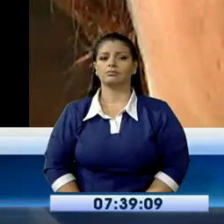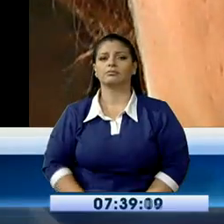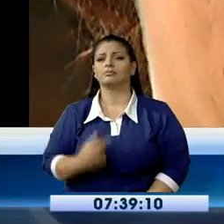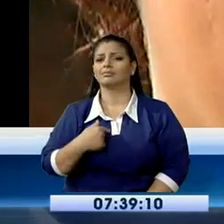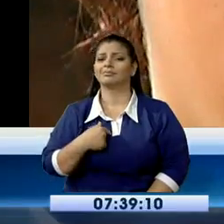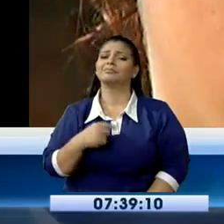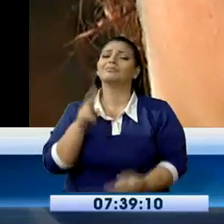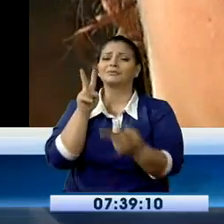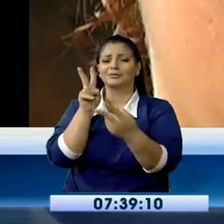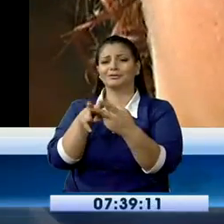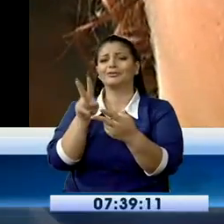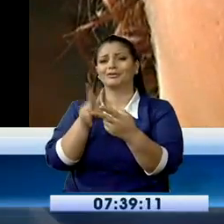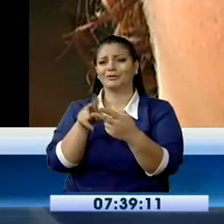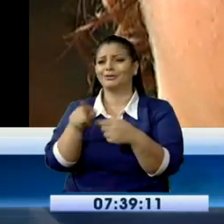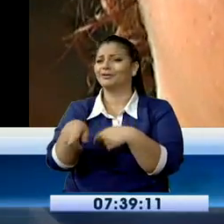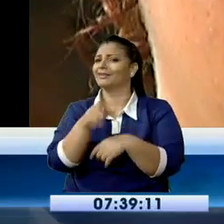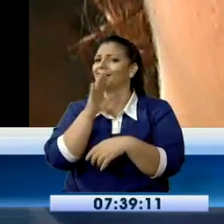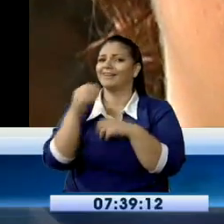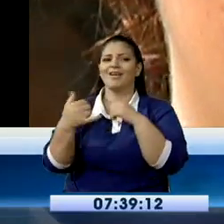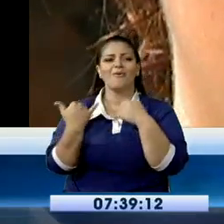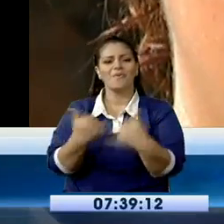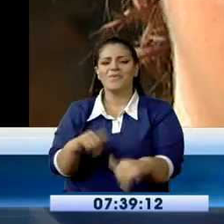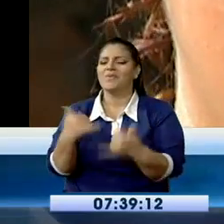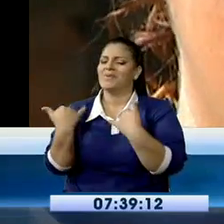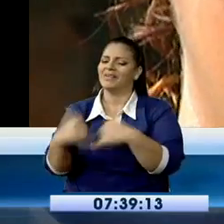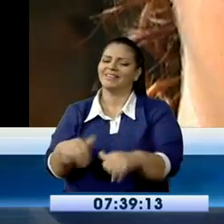jugar cartas los tres.